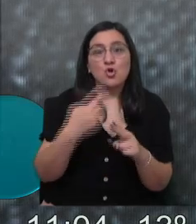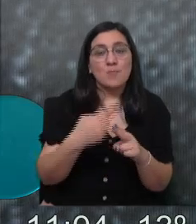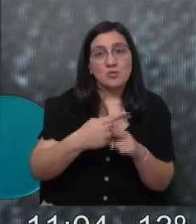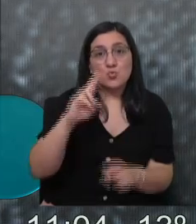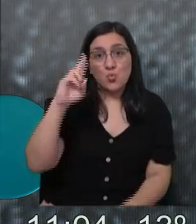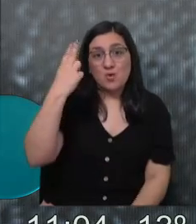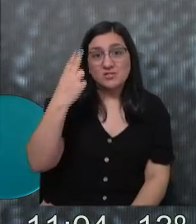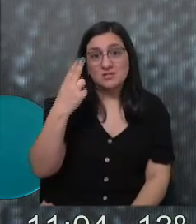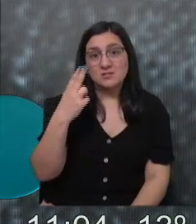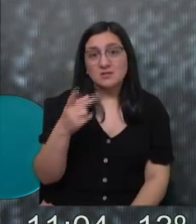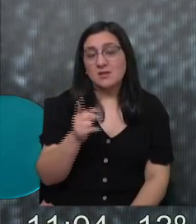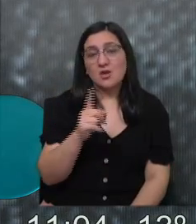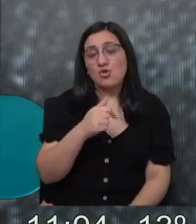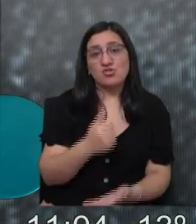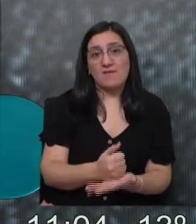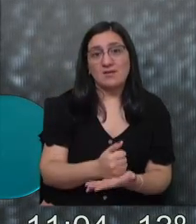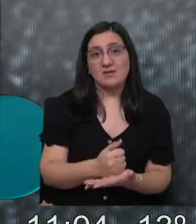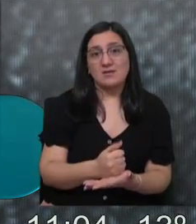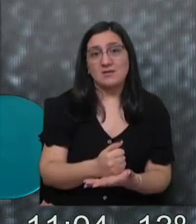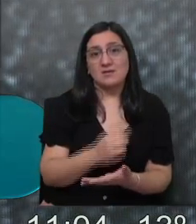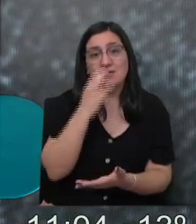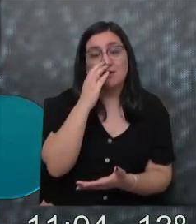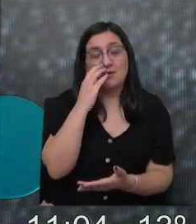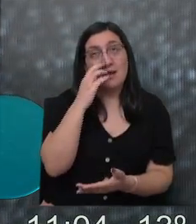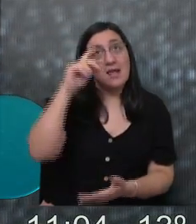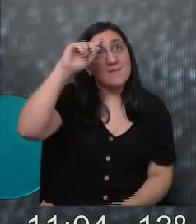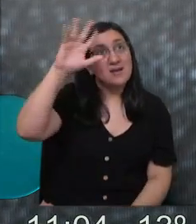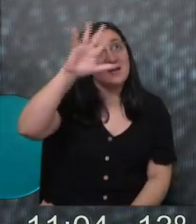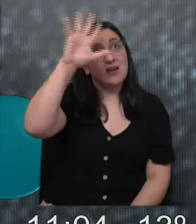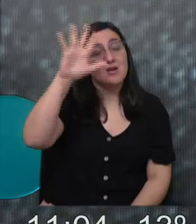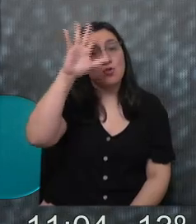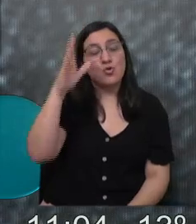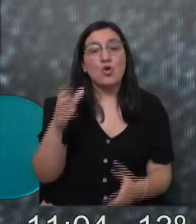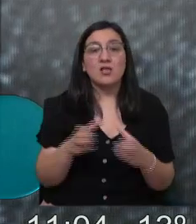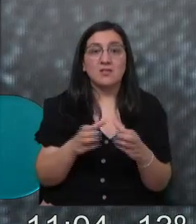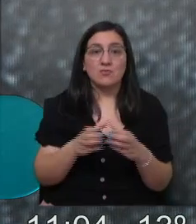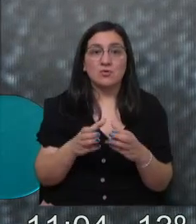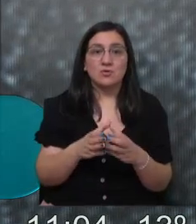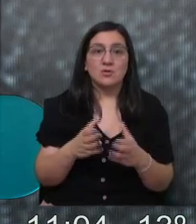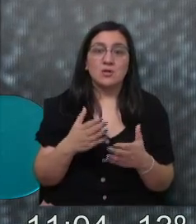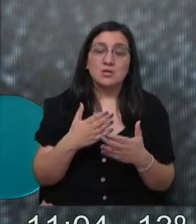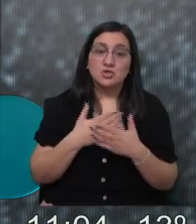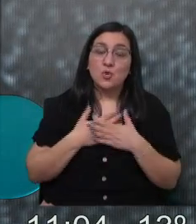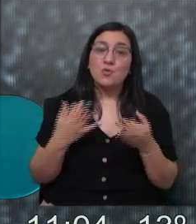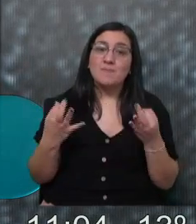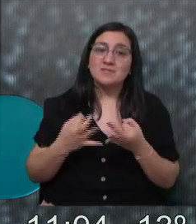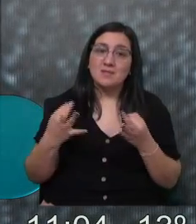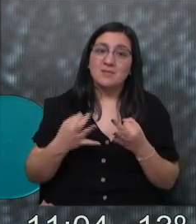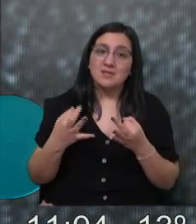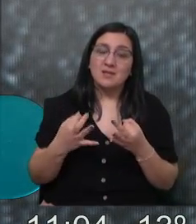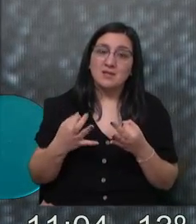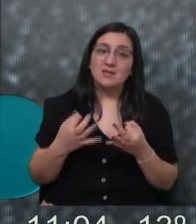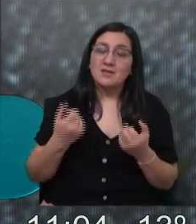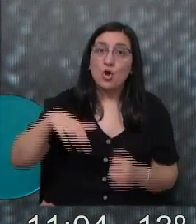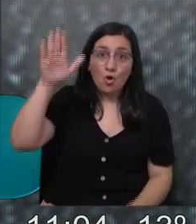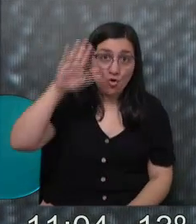uruguayas que no estaban en el imaginario o en el inconsciente colectivo. Así que yo muy especialmente quiero hacer